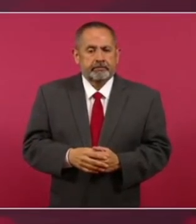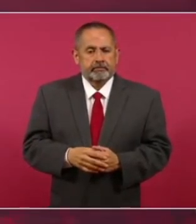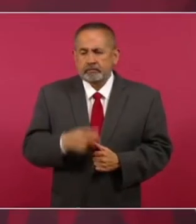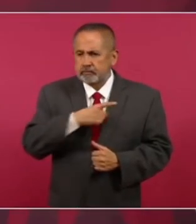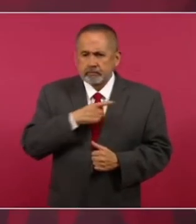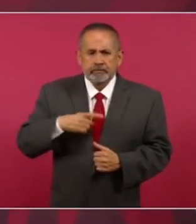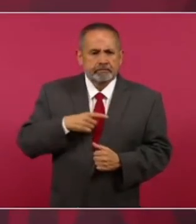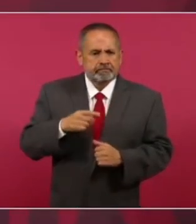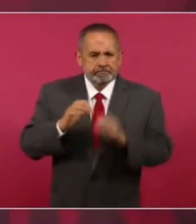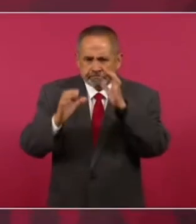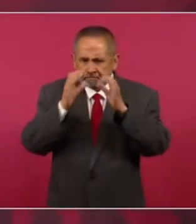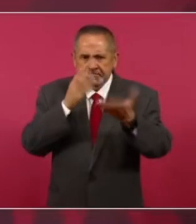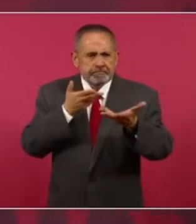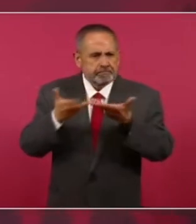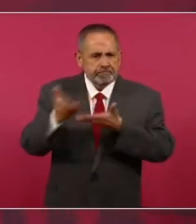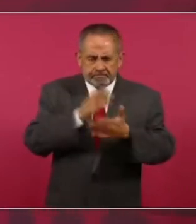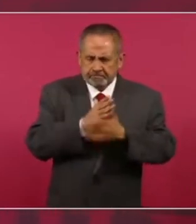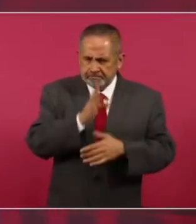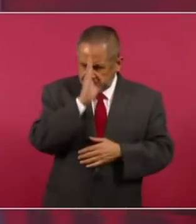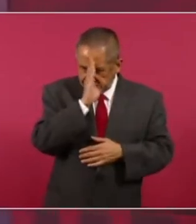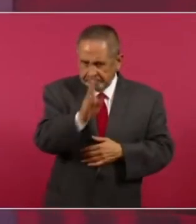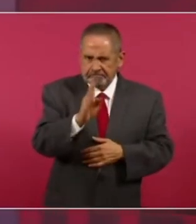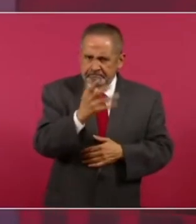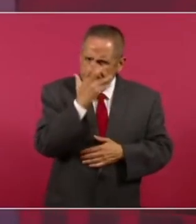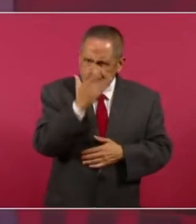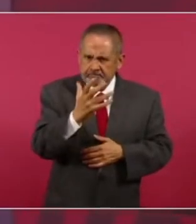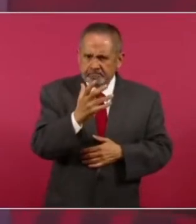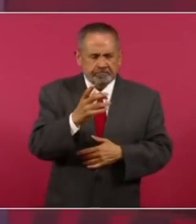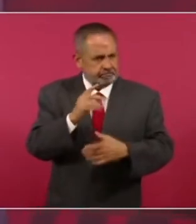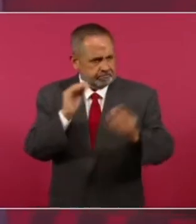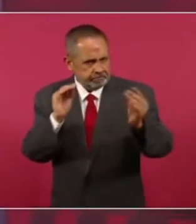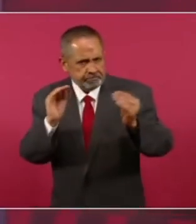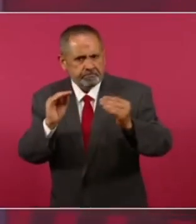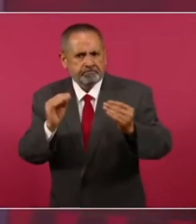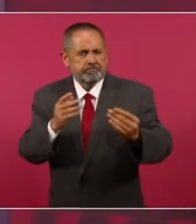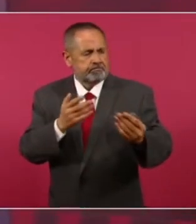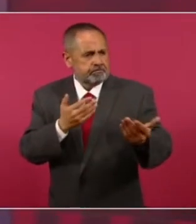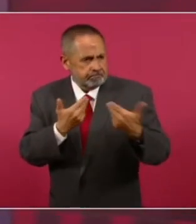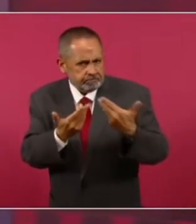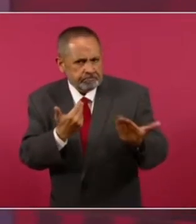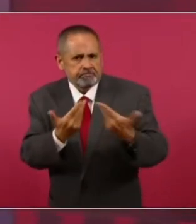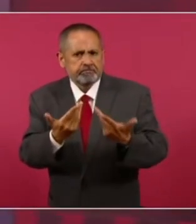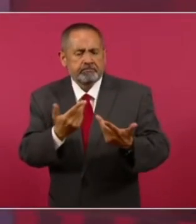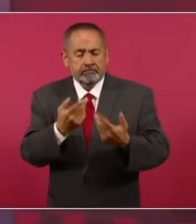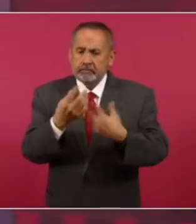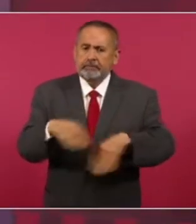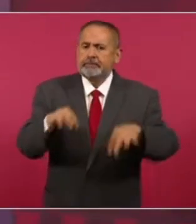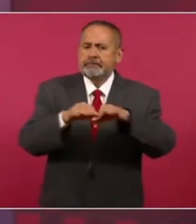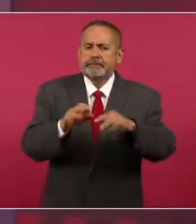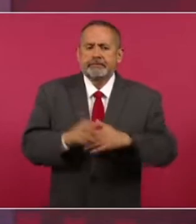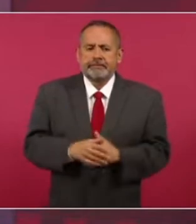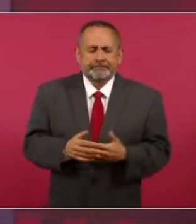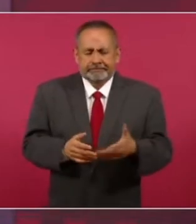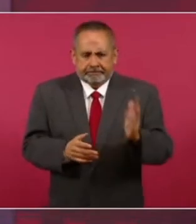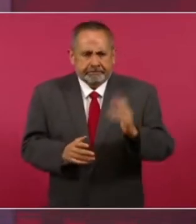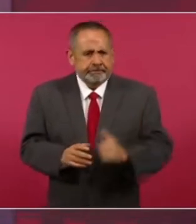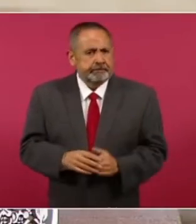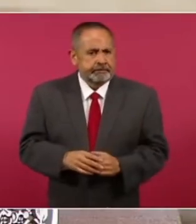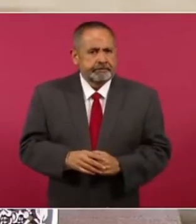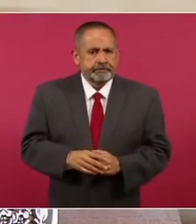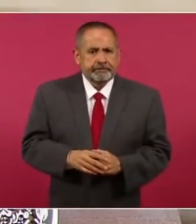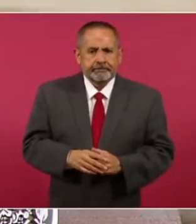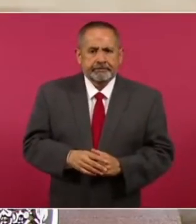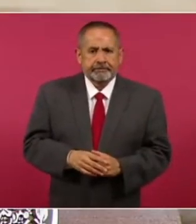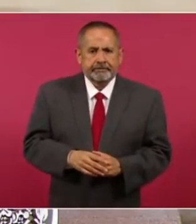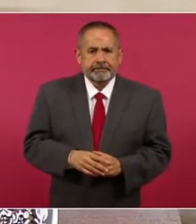a que se suscriban a este canal, que activen la campanita de notificaciones y que nos regalen un like para que le lleguemos